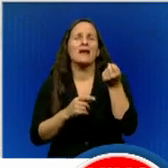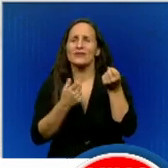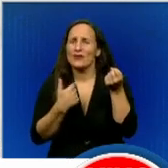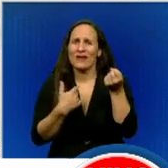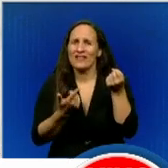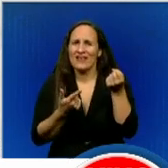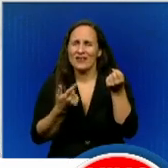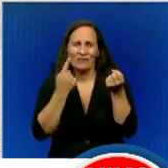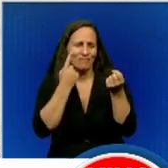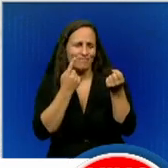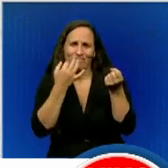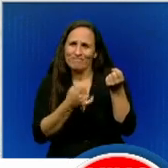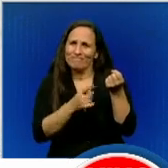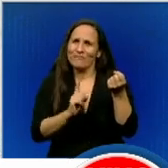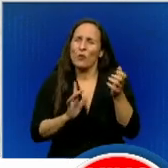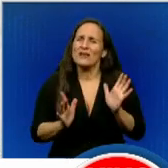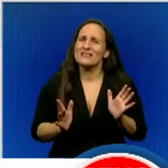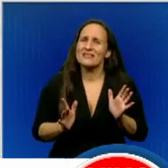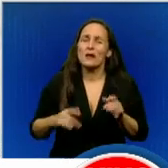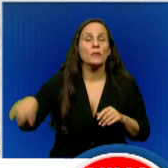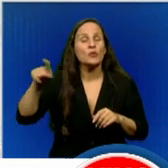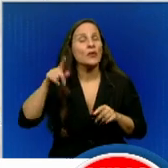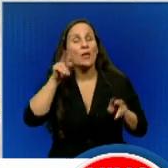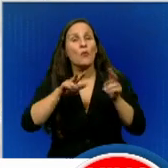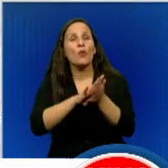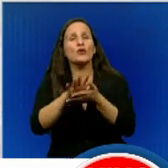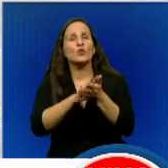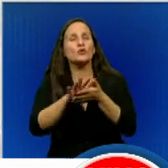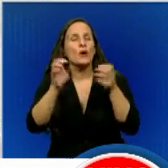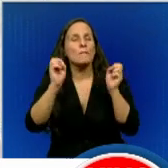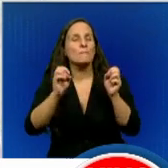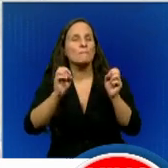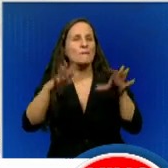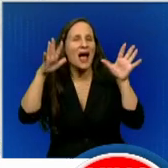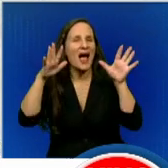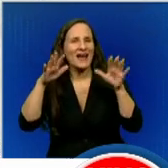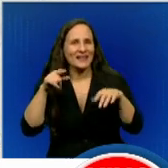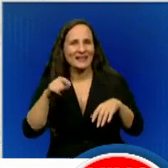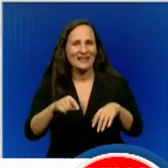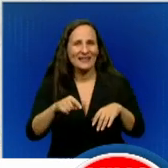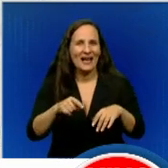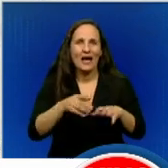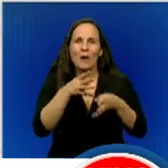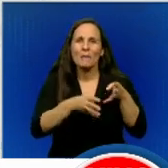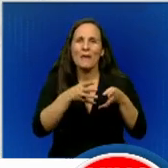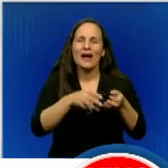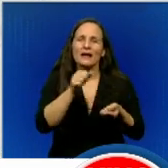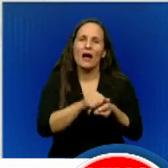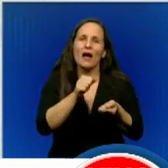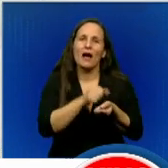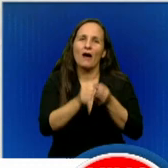y ustedes buscan soluciones mágicas electoralistas y cortoplacistas con una maquinita que no para de